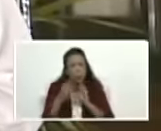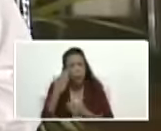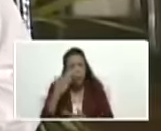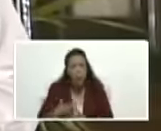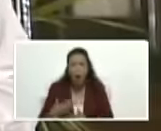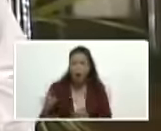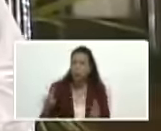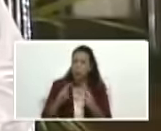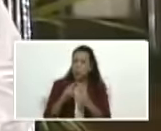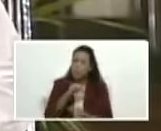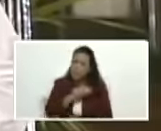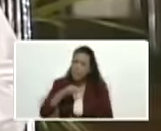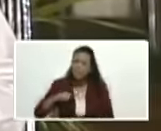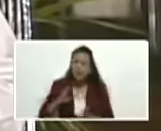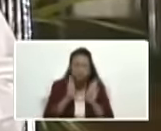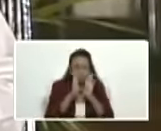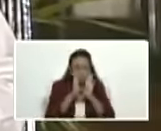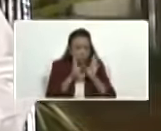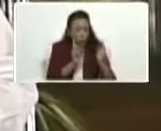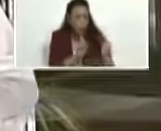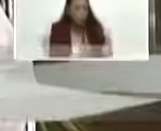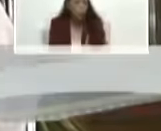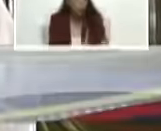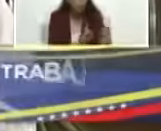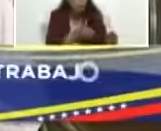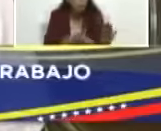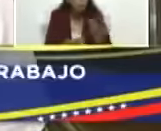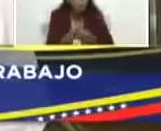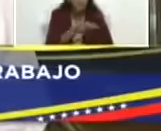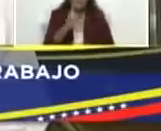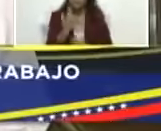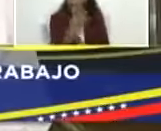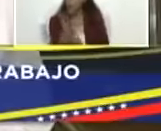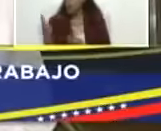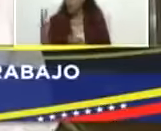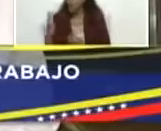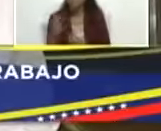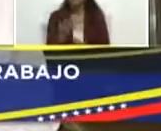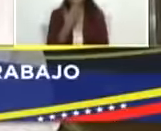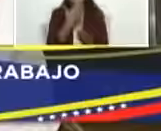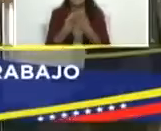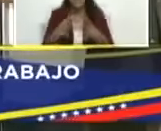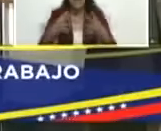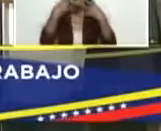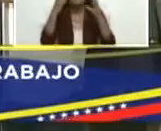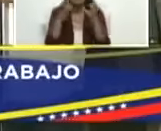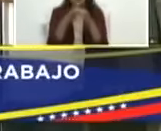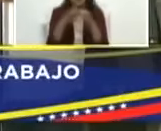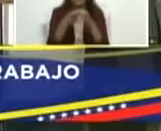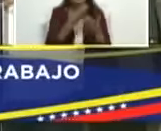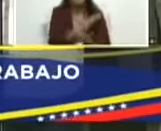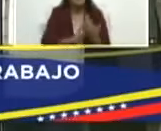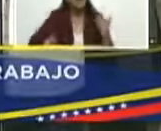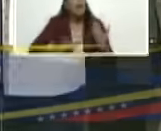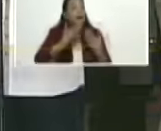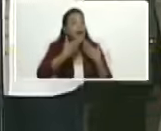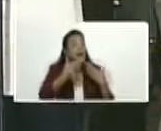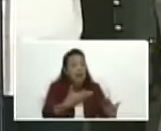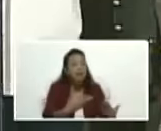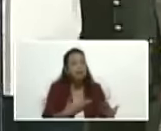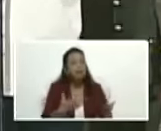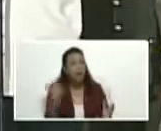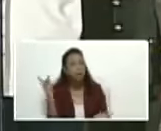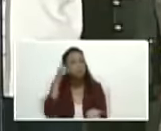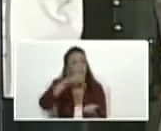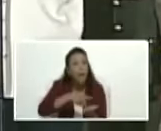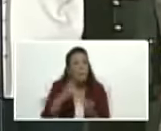en la reunión en privado y en la reunión con los equipos. Así que muy agradecido por esta reunión, presidente, y usted sabe